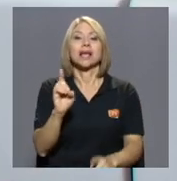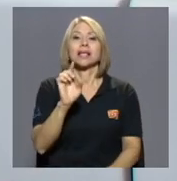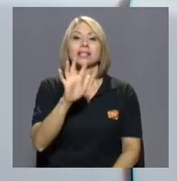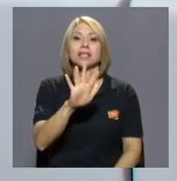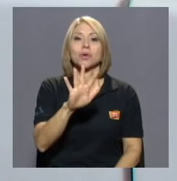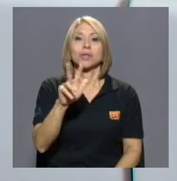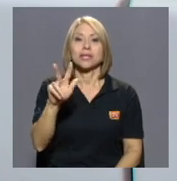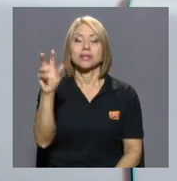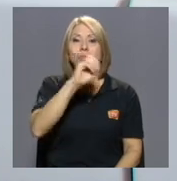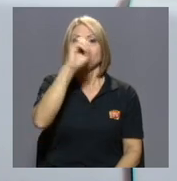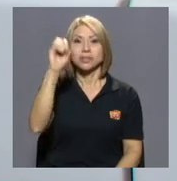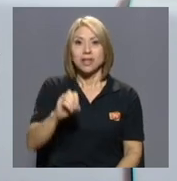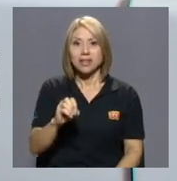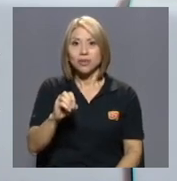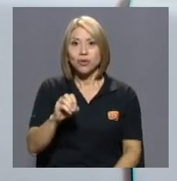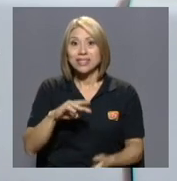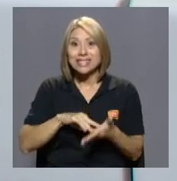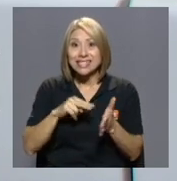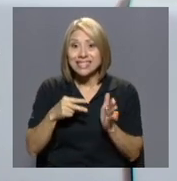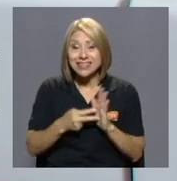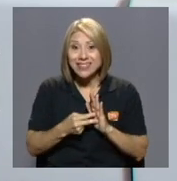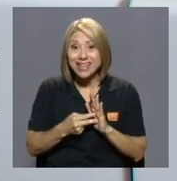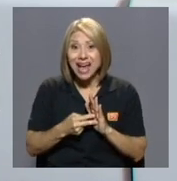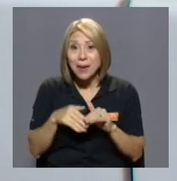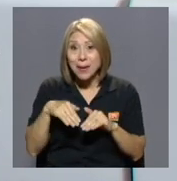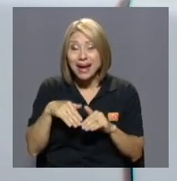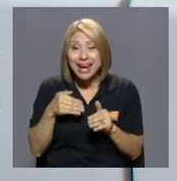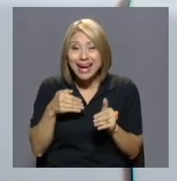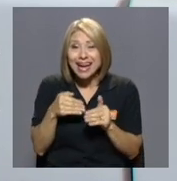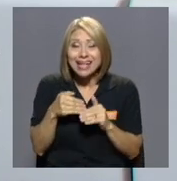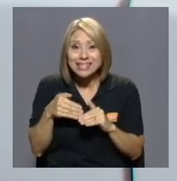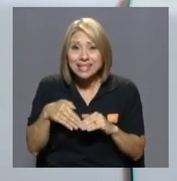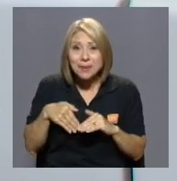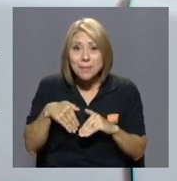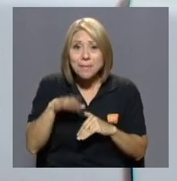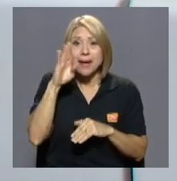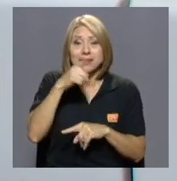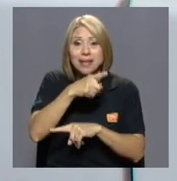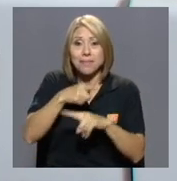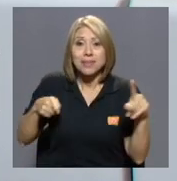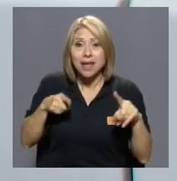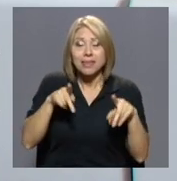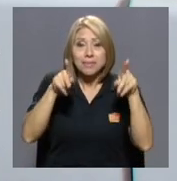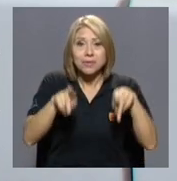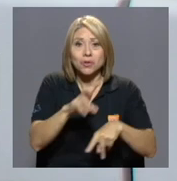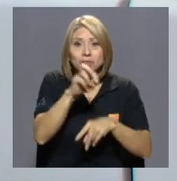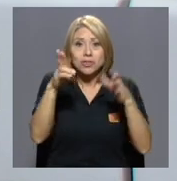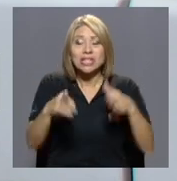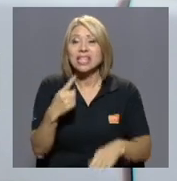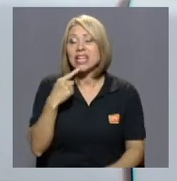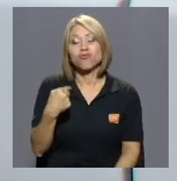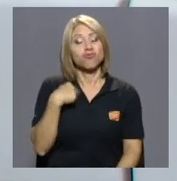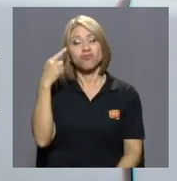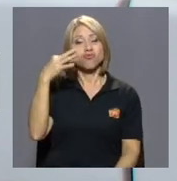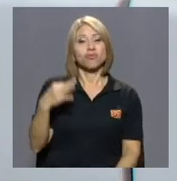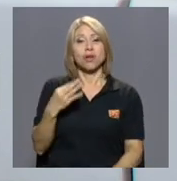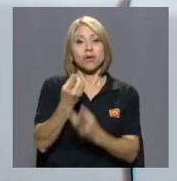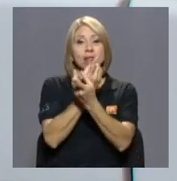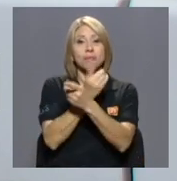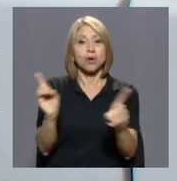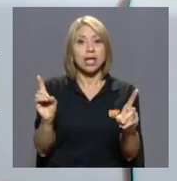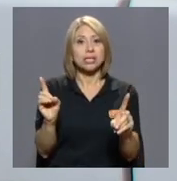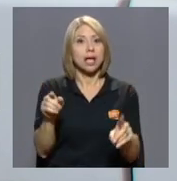que más de la mitad de los ticos dijeran no creo en la democracia. Eso es peligroso. Es un signo grave. Entonces,